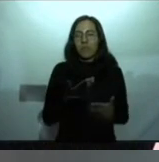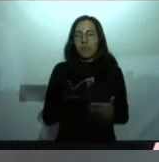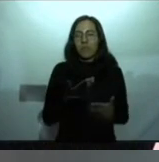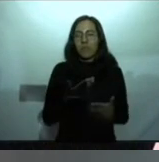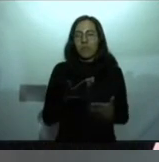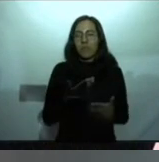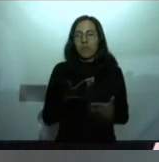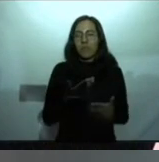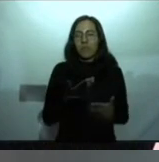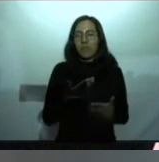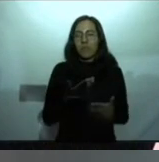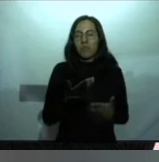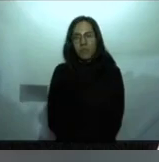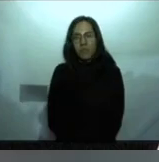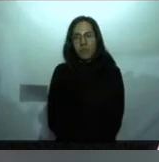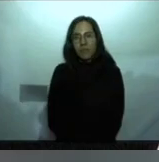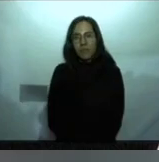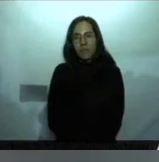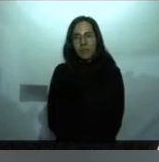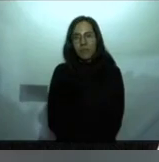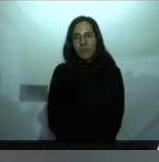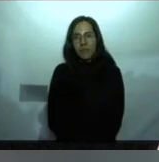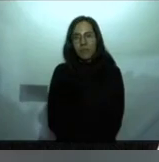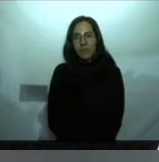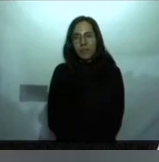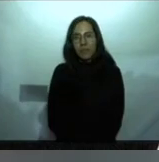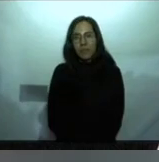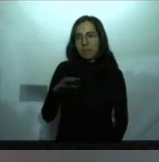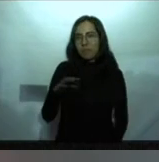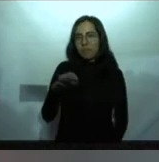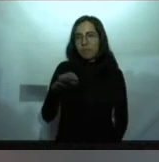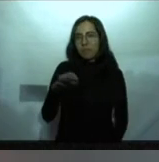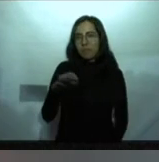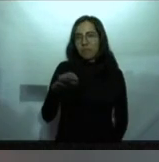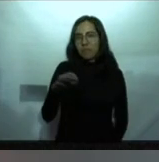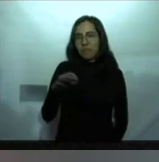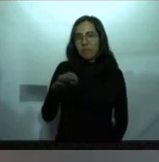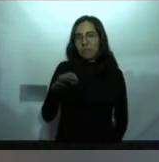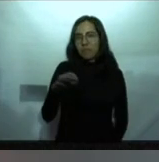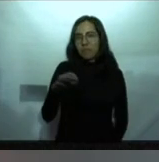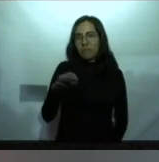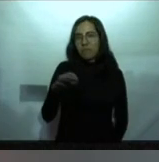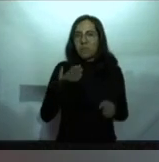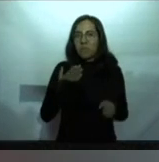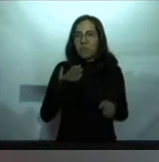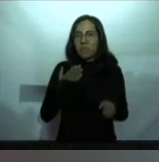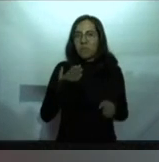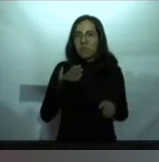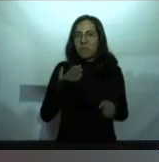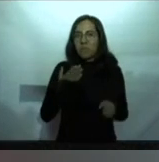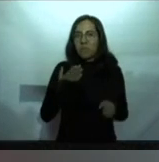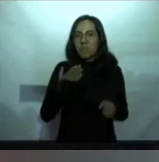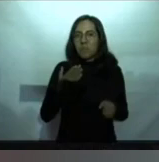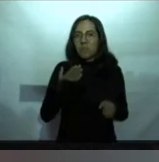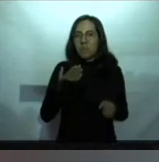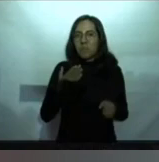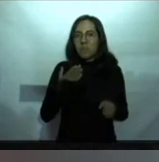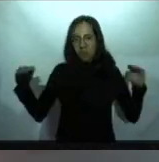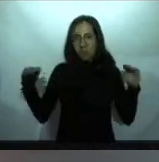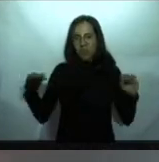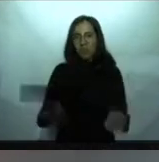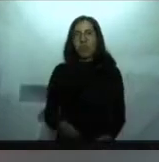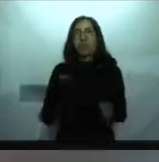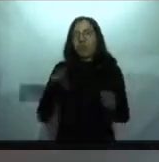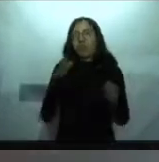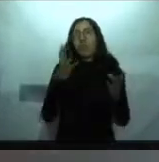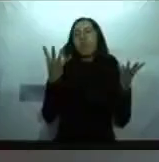para que las pensiones también sean justas para los trabajadores y para los trabajadores afiliados al